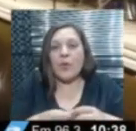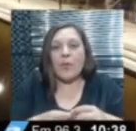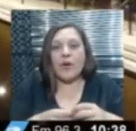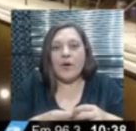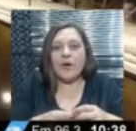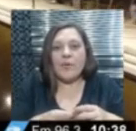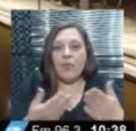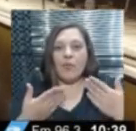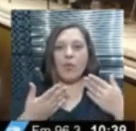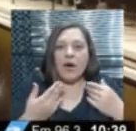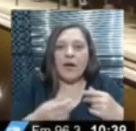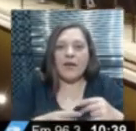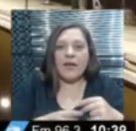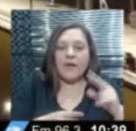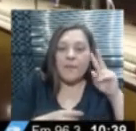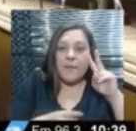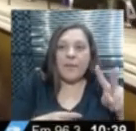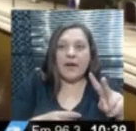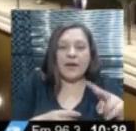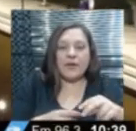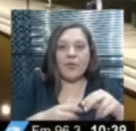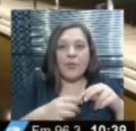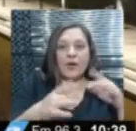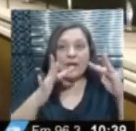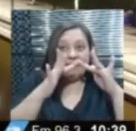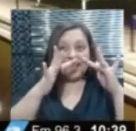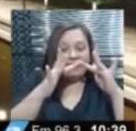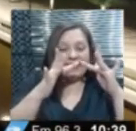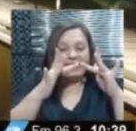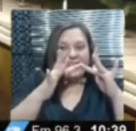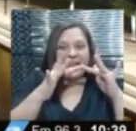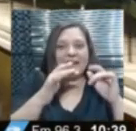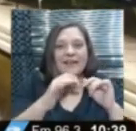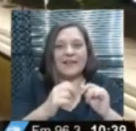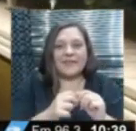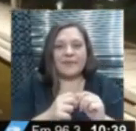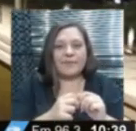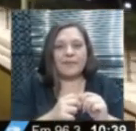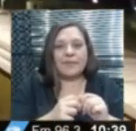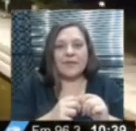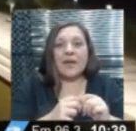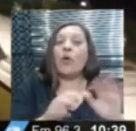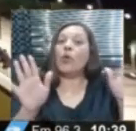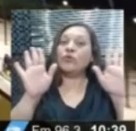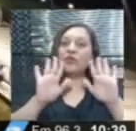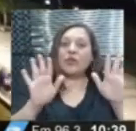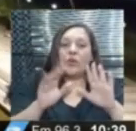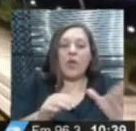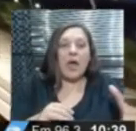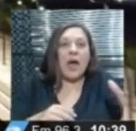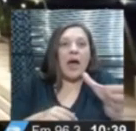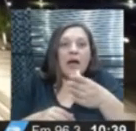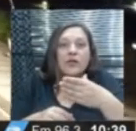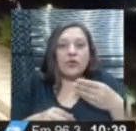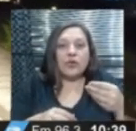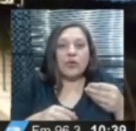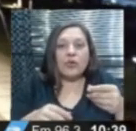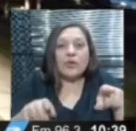lo puedamos la mañana a toda la comunidad pana africanista a toda la comunidad a todas nuestras hermanas que